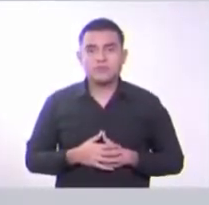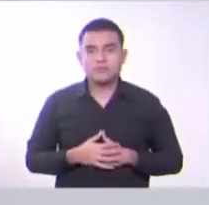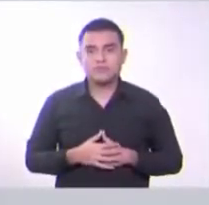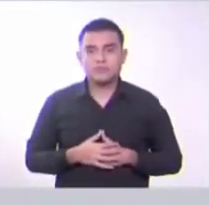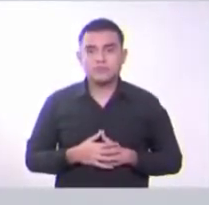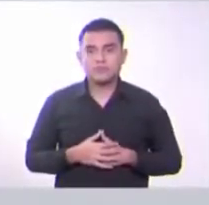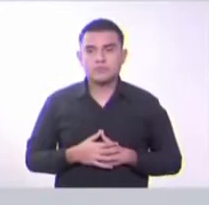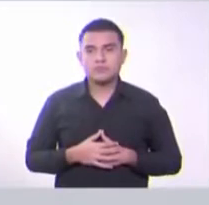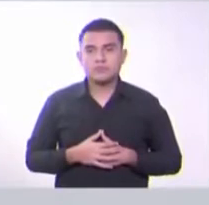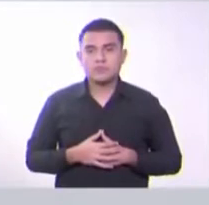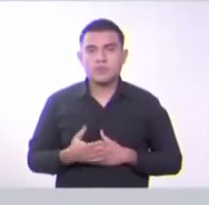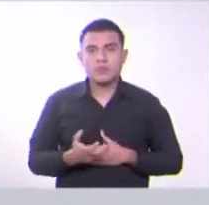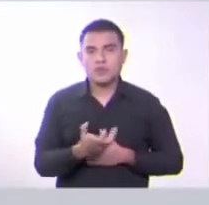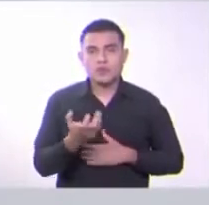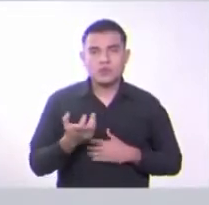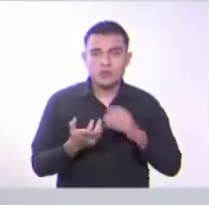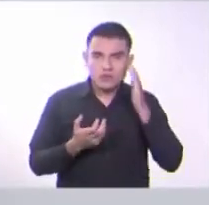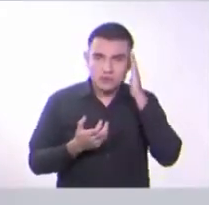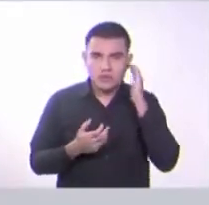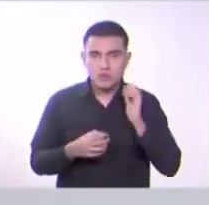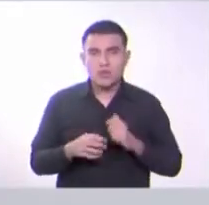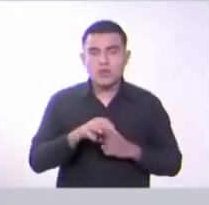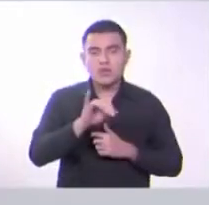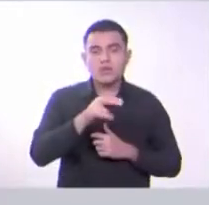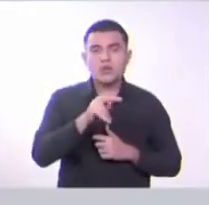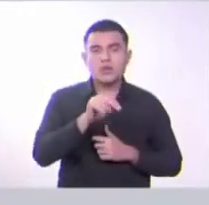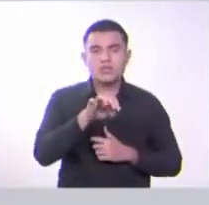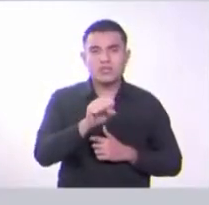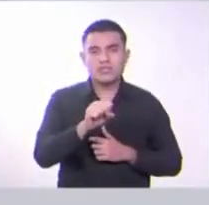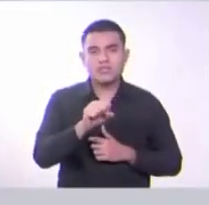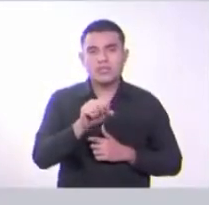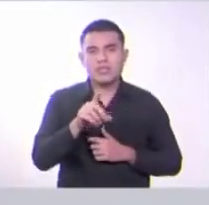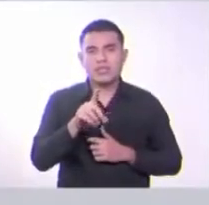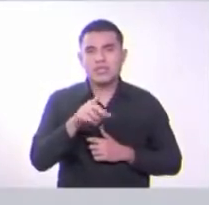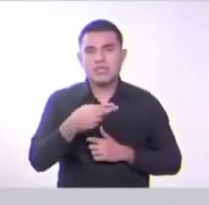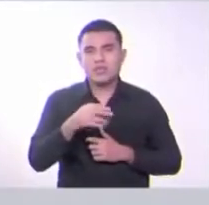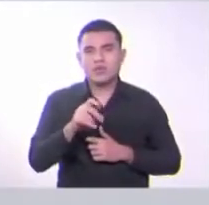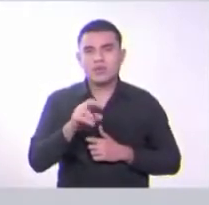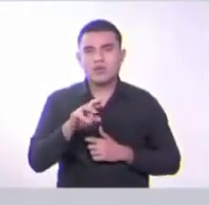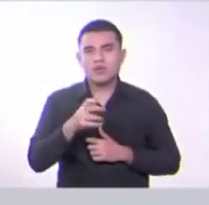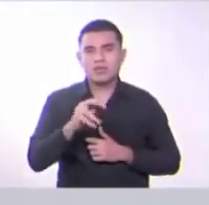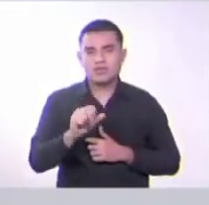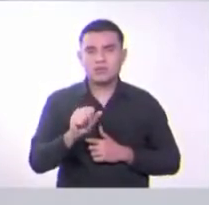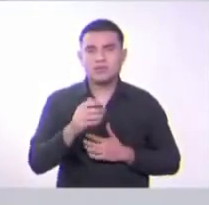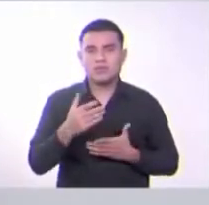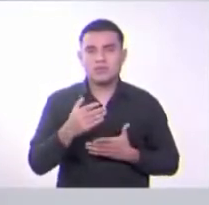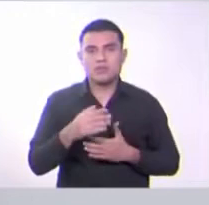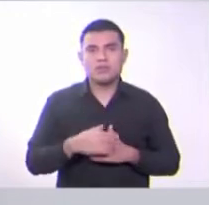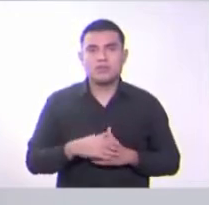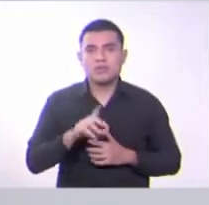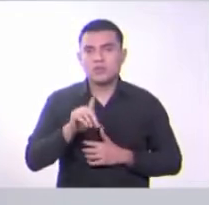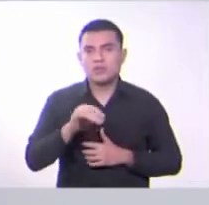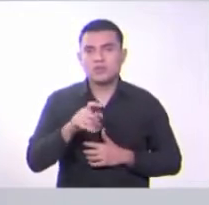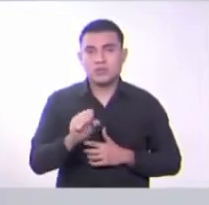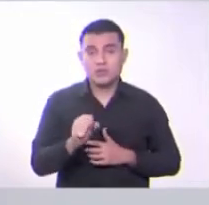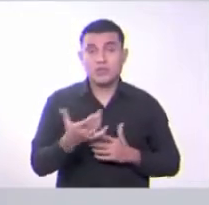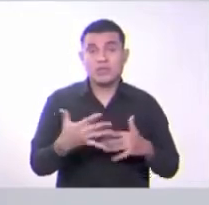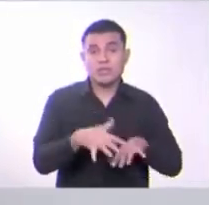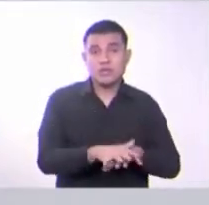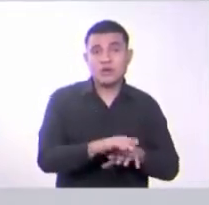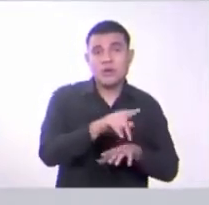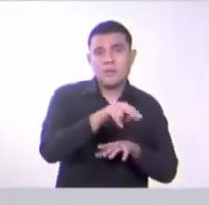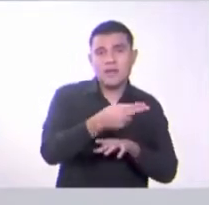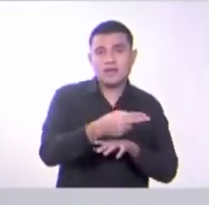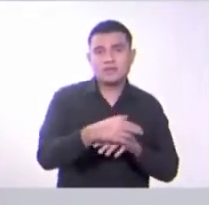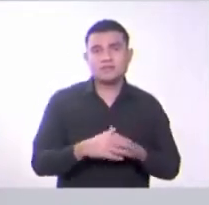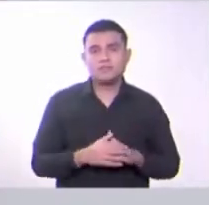las concentraciones de los iones hidrógeno y de los iones hidróxido dijimos que están relacionadas con el pH.